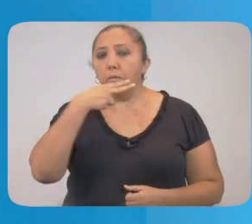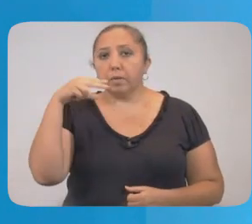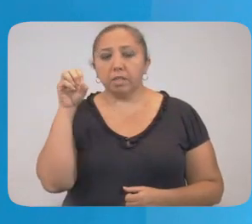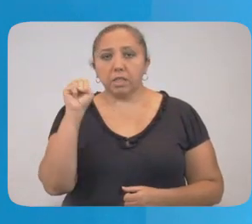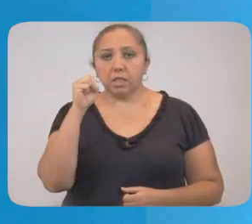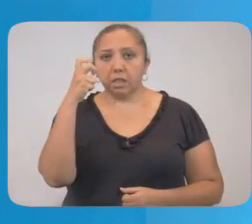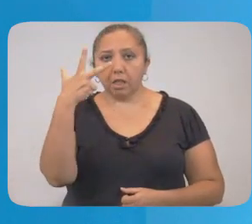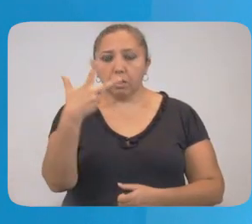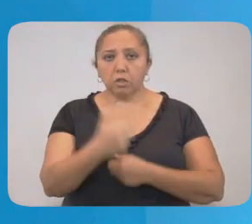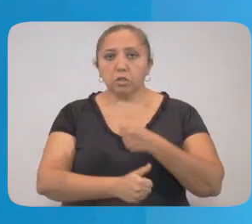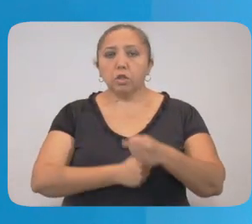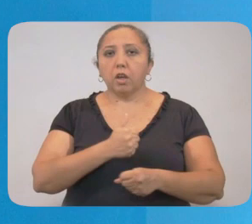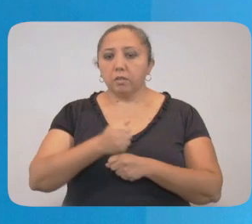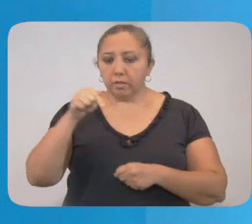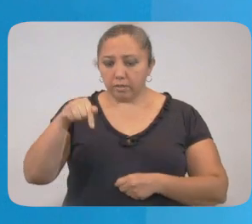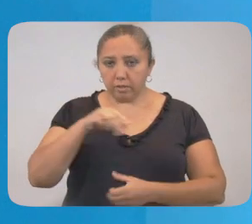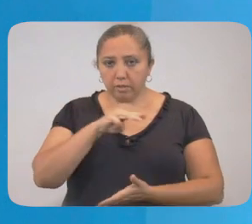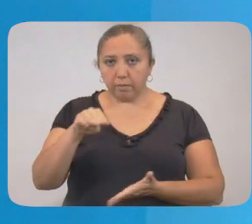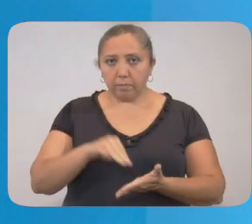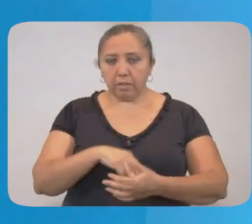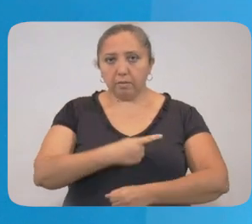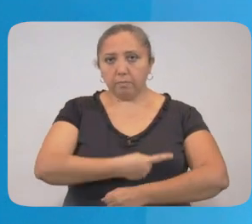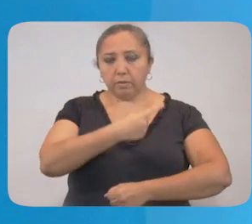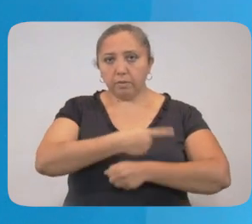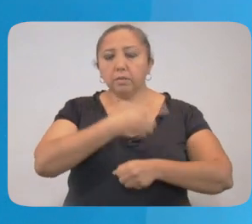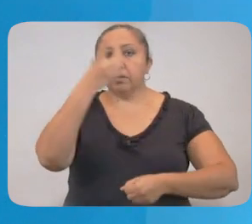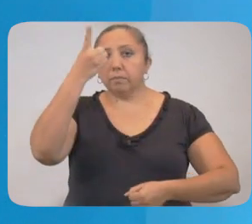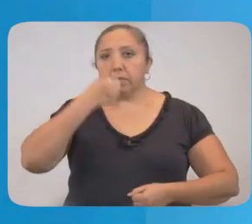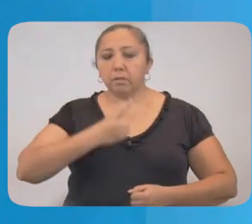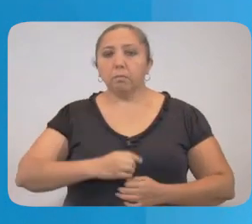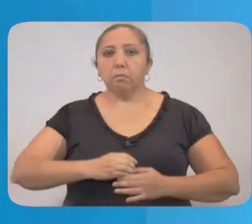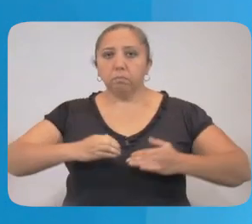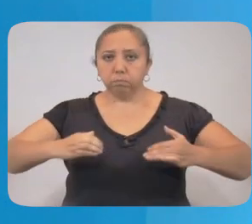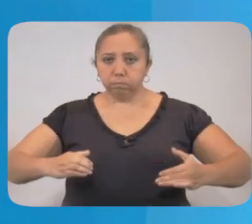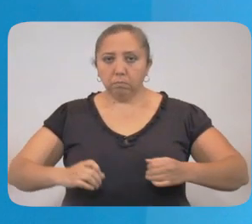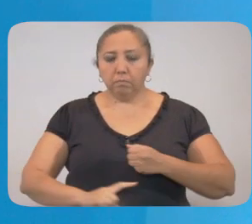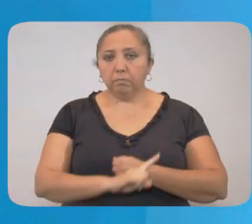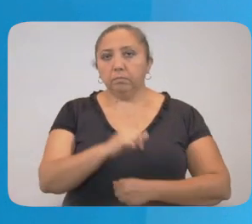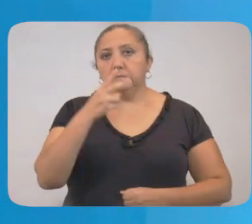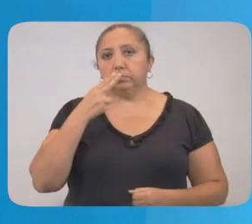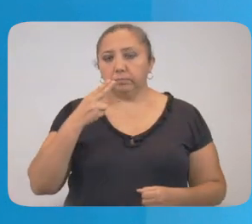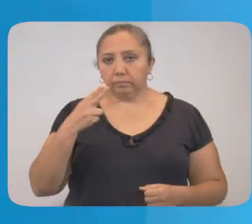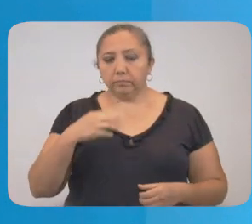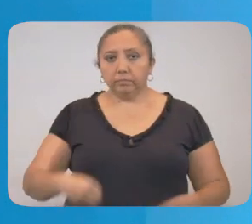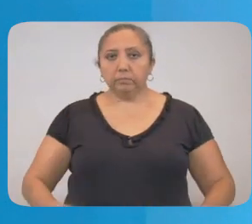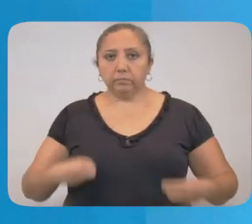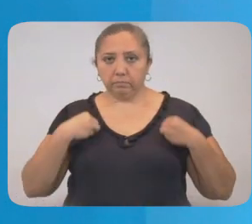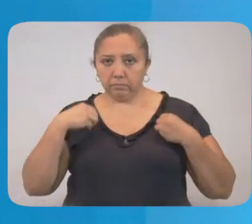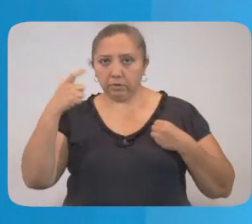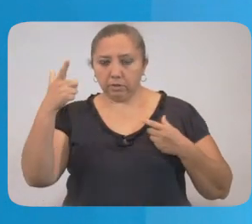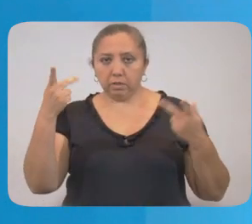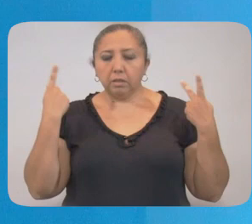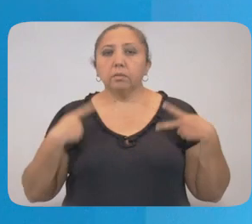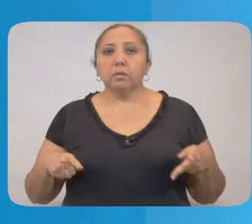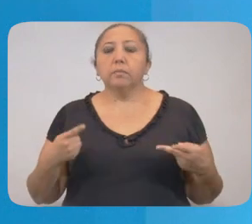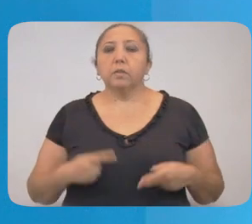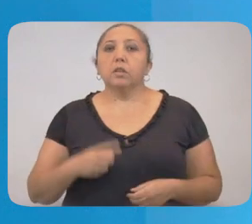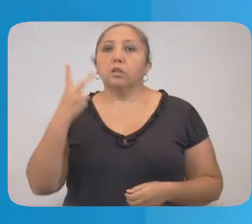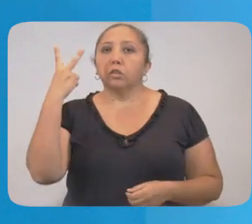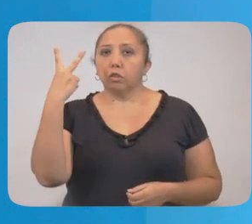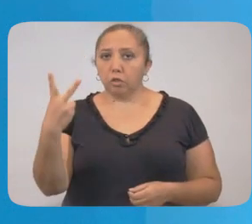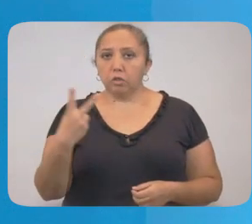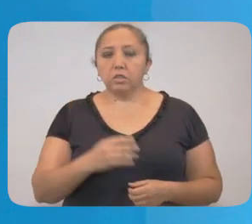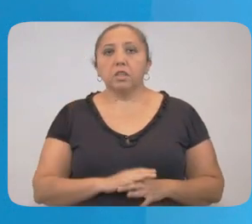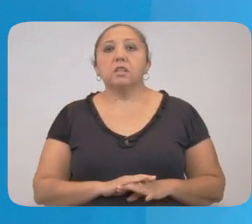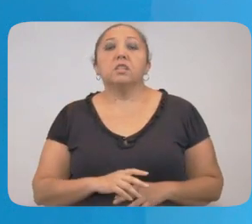de 68 años de Mérida con hipertensión, diabetes, obesidad y tabaquismo. Vivía con 7 contactos, 2 de